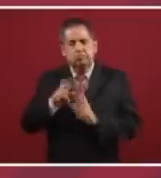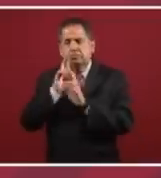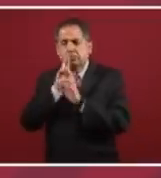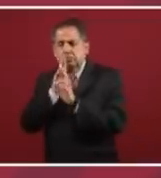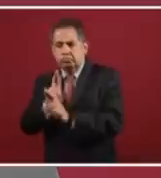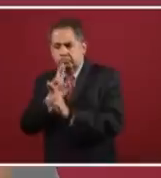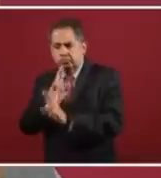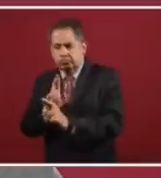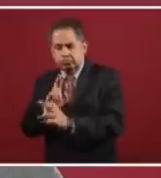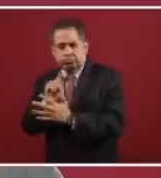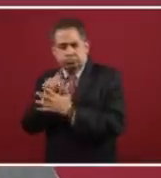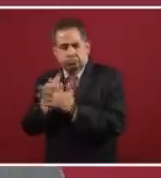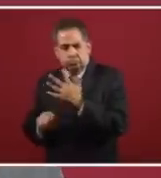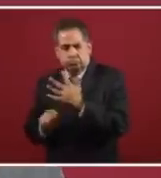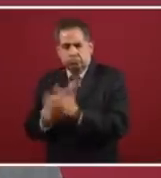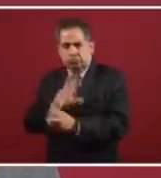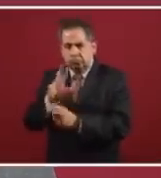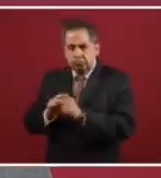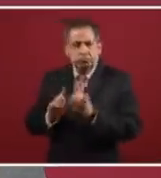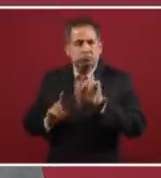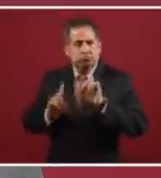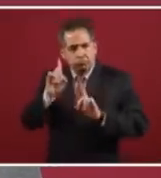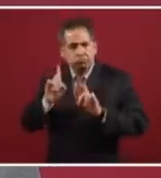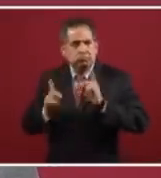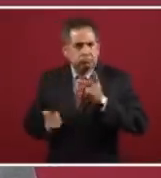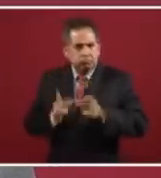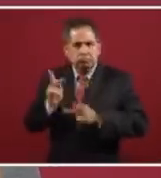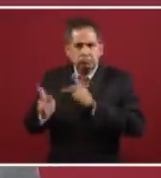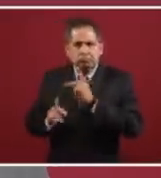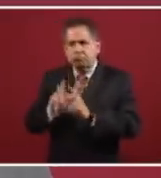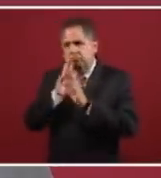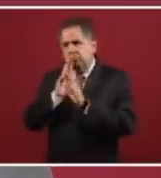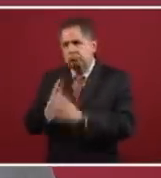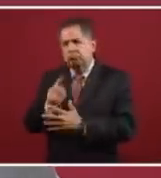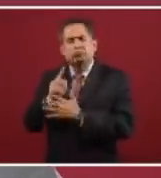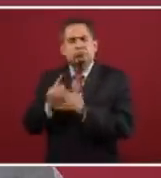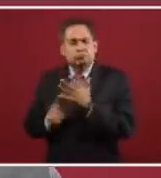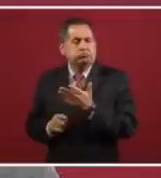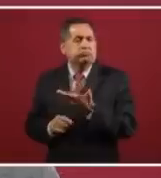contestamos todas las dudas que